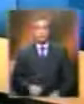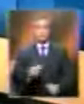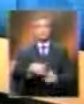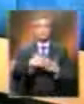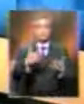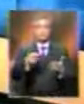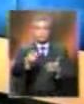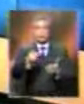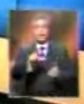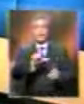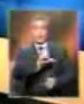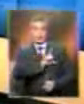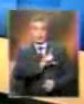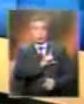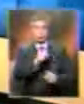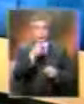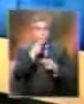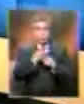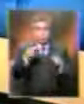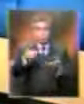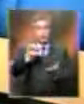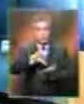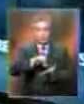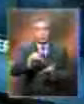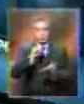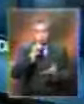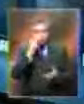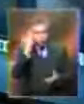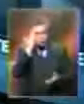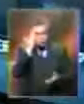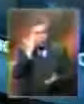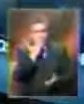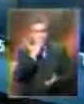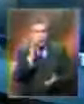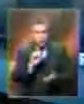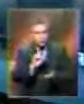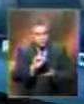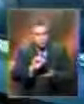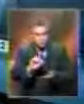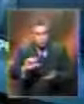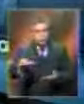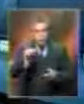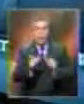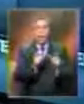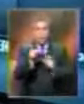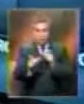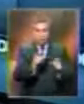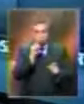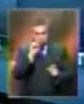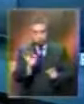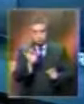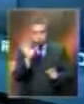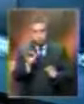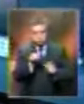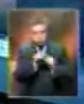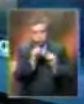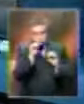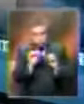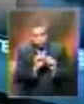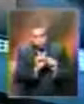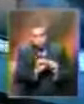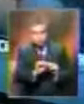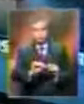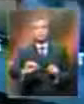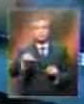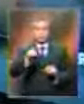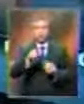En liceos públicos del país hay talentos que se expresan desde los primeros años. Alumnos que, por ejemplo, han descubierto propiedades inéditas de microorganismos